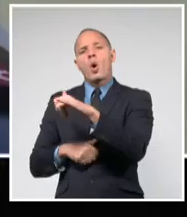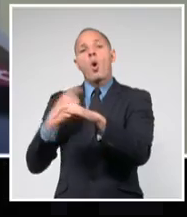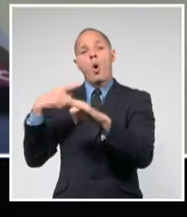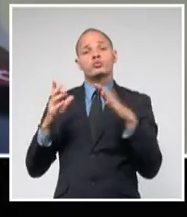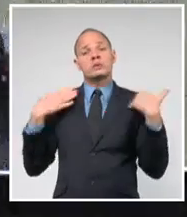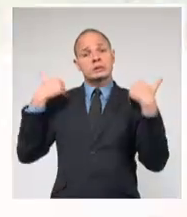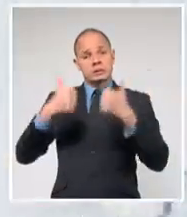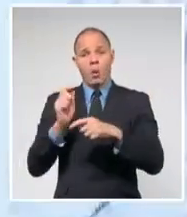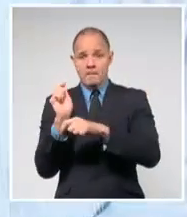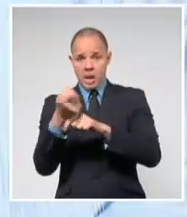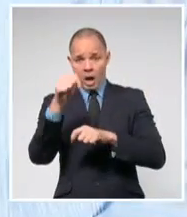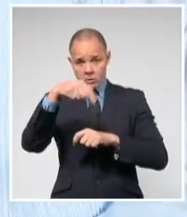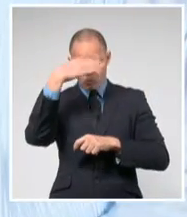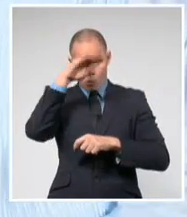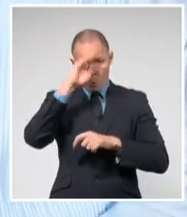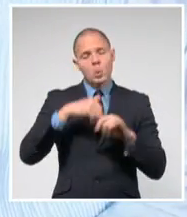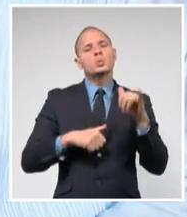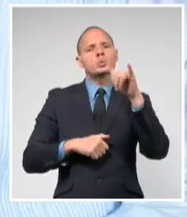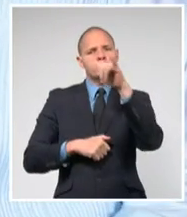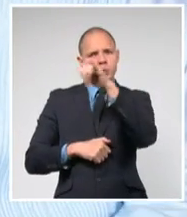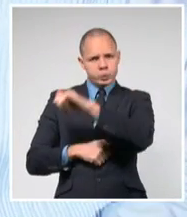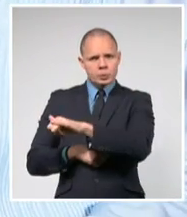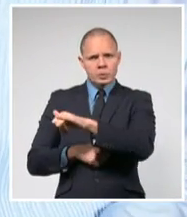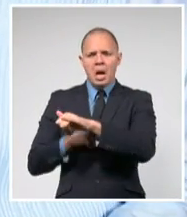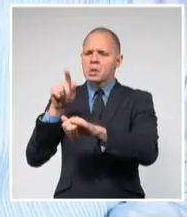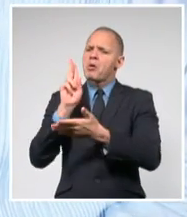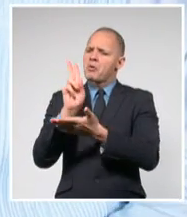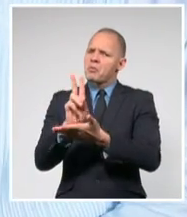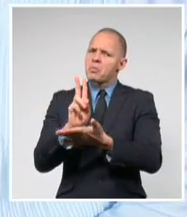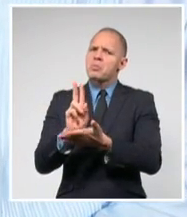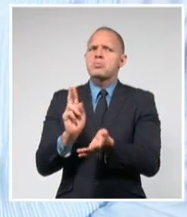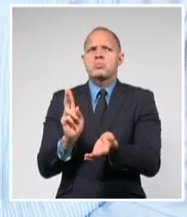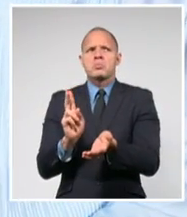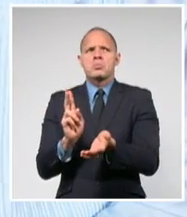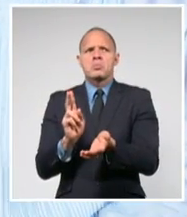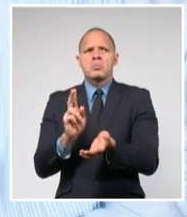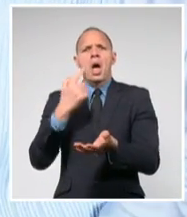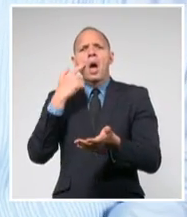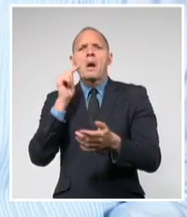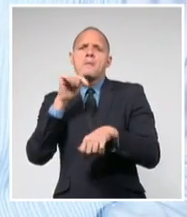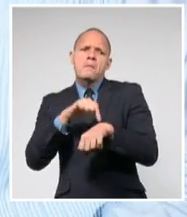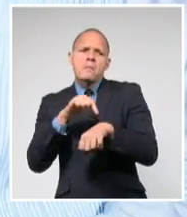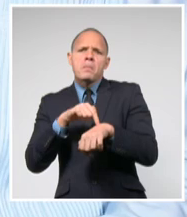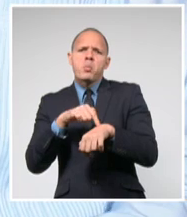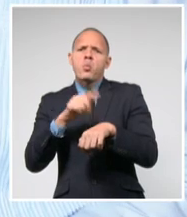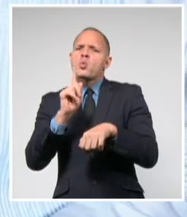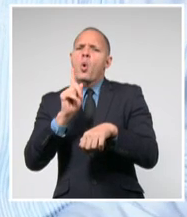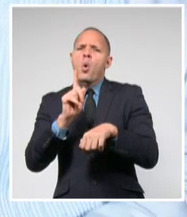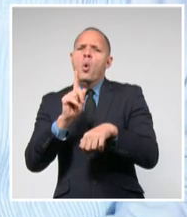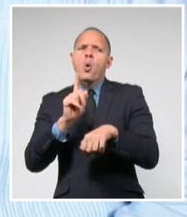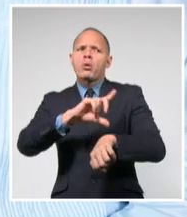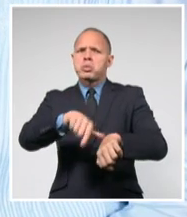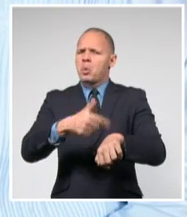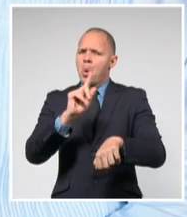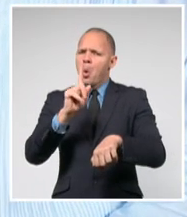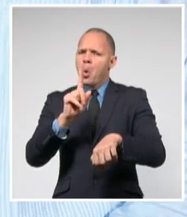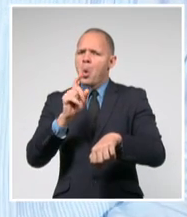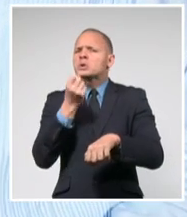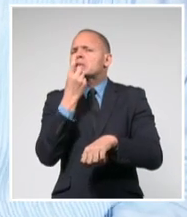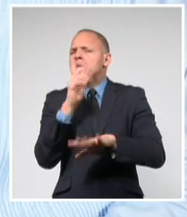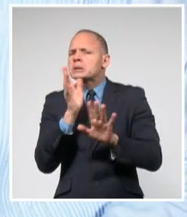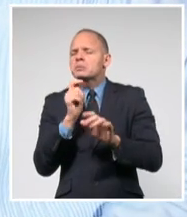Confederación Mundial de Béisbol y Softball. Ese tema, que era una visita limitada, vamos a decir que clasificada, tiene repercusión y aparece en la